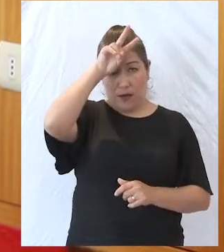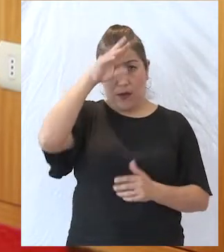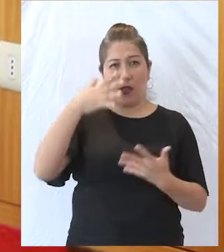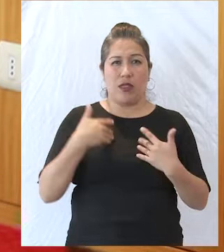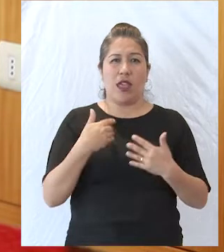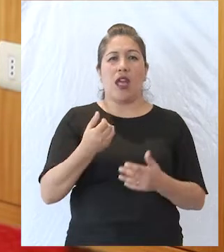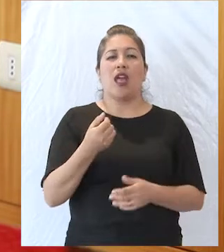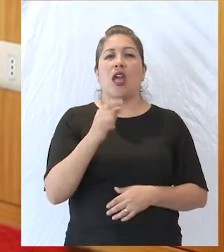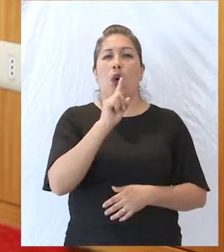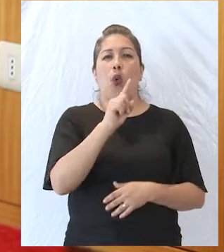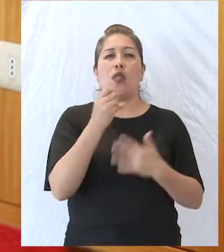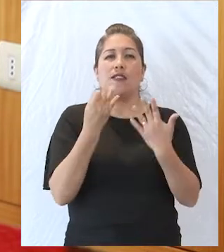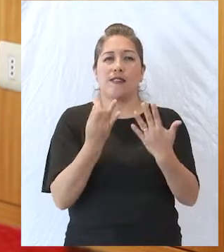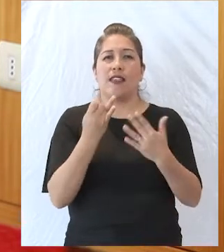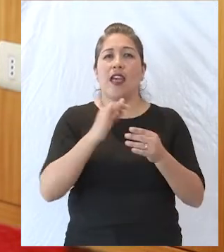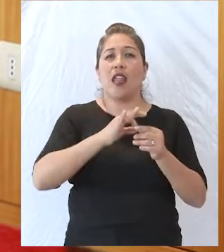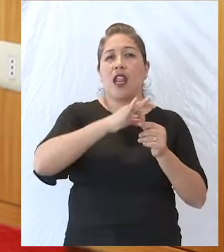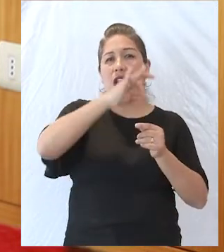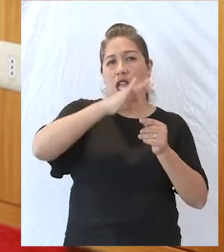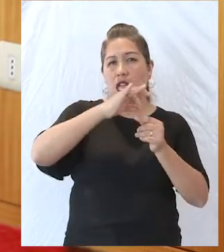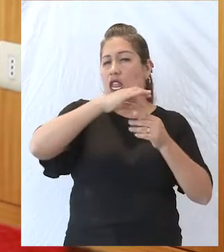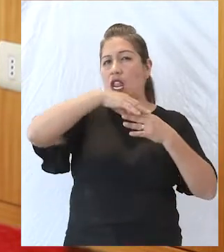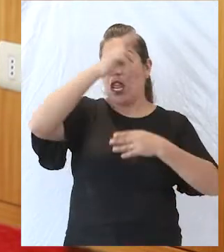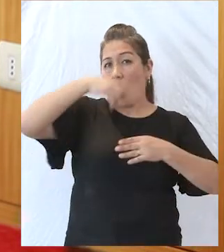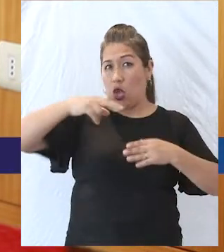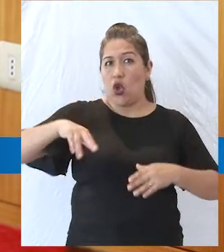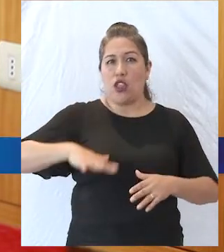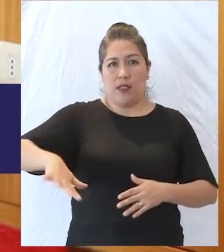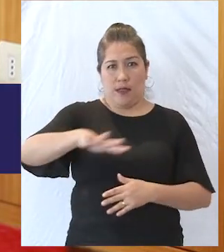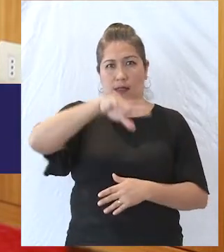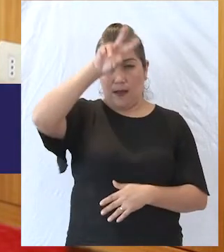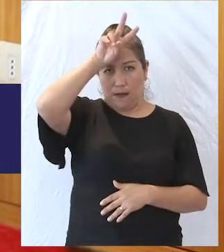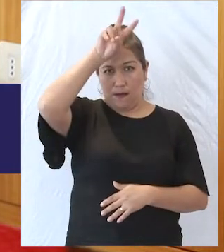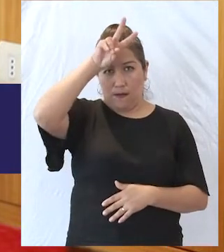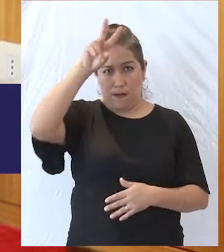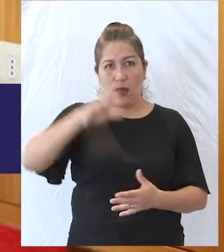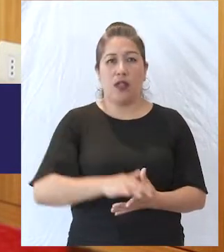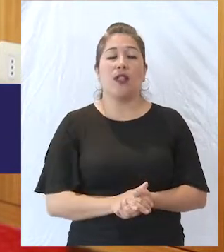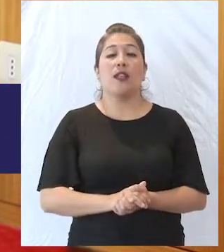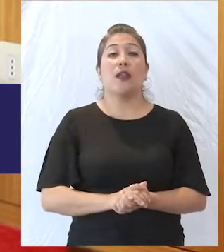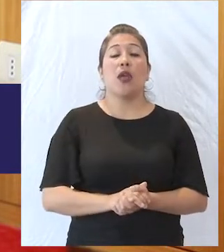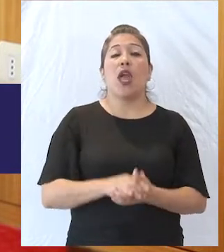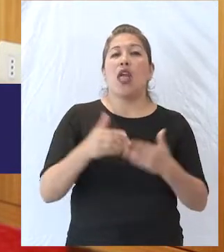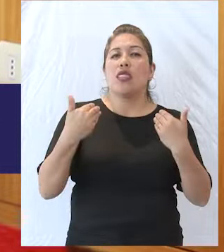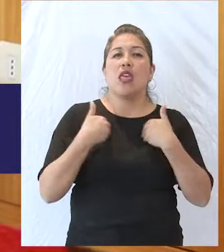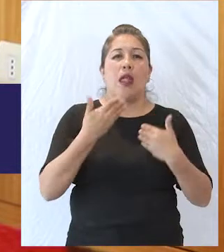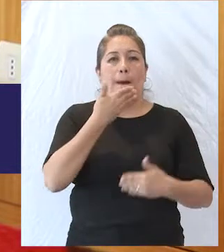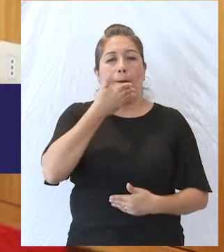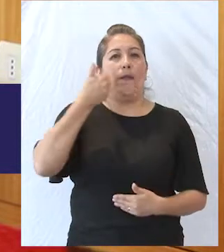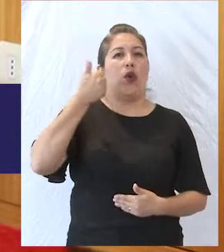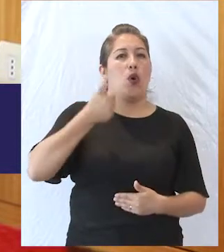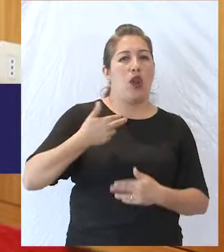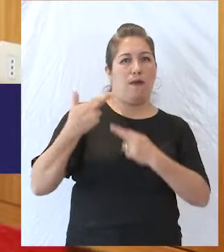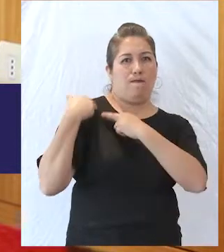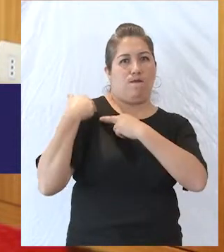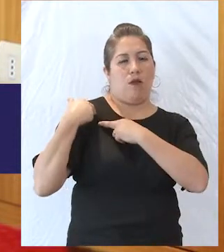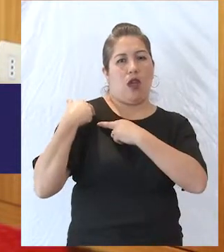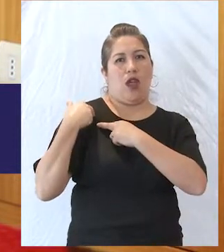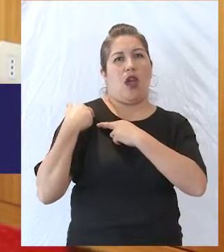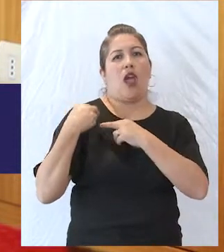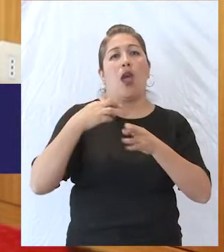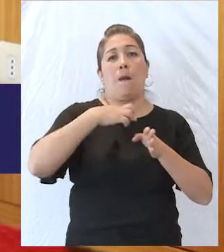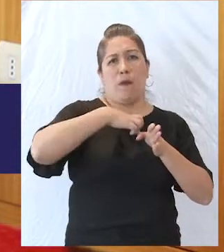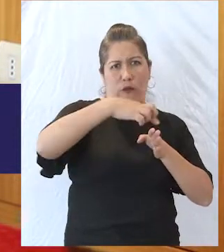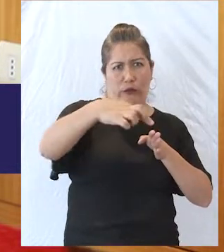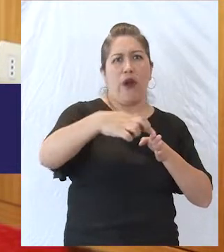17 regiones de nuestro país, es decir, tenemos representantes en 17 regiones de nuestro país. Los mejores dirigentes,